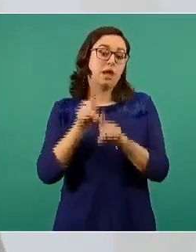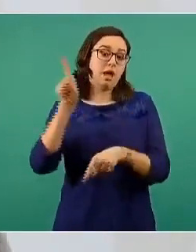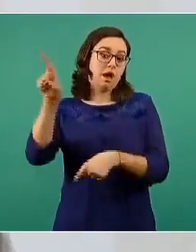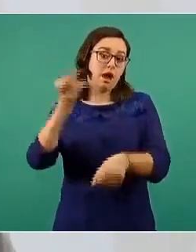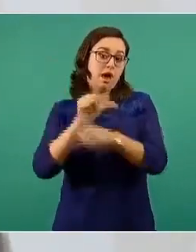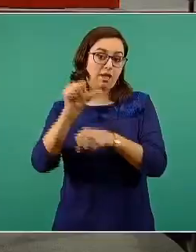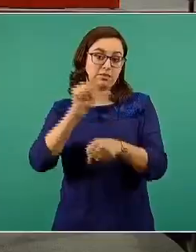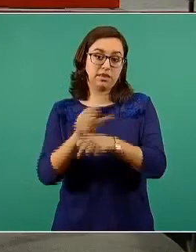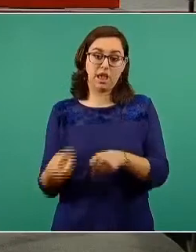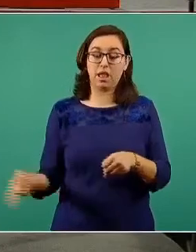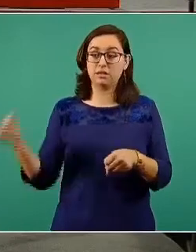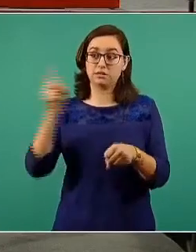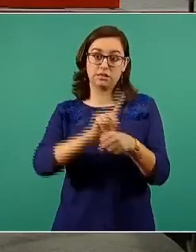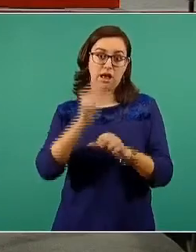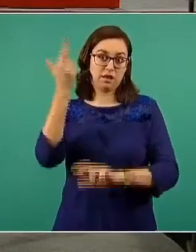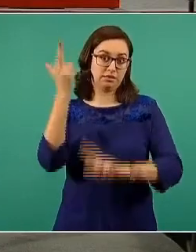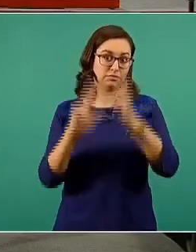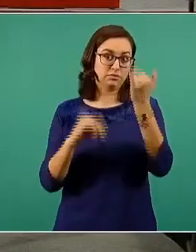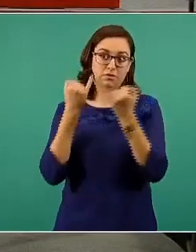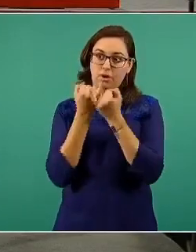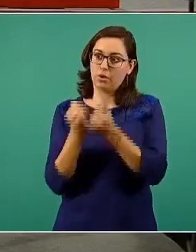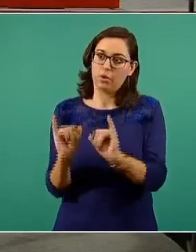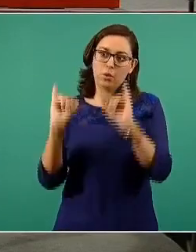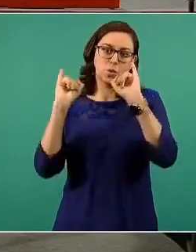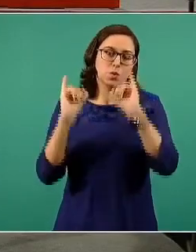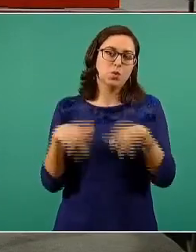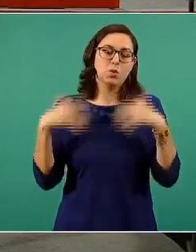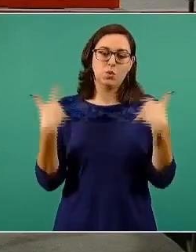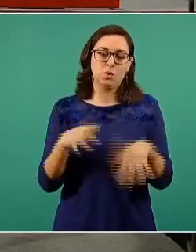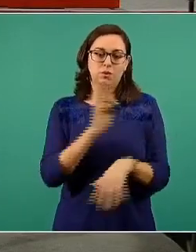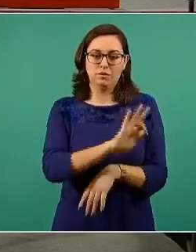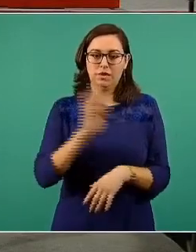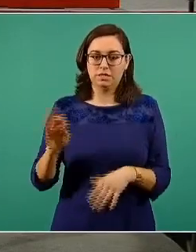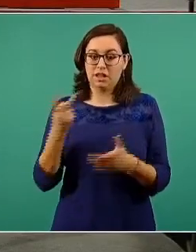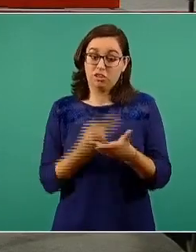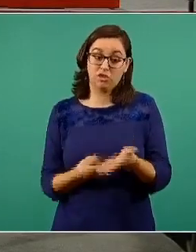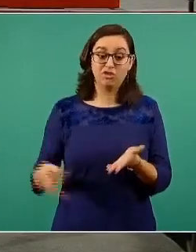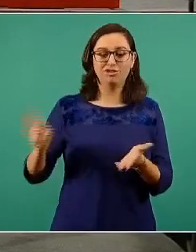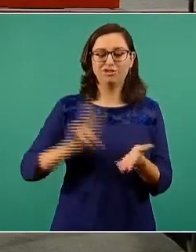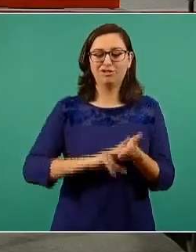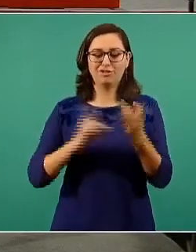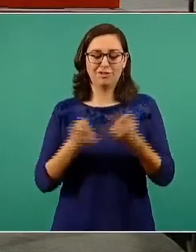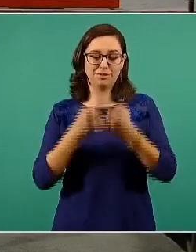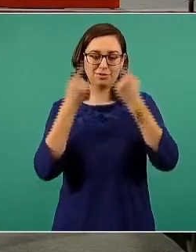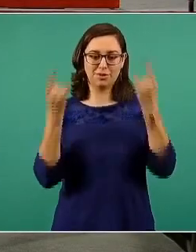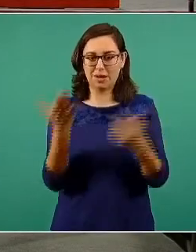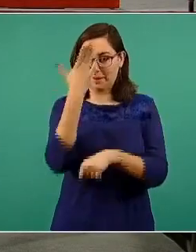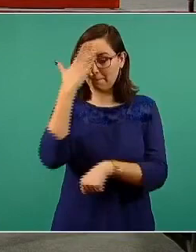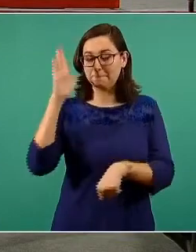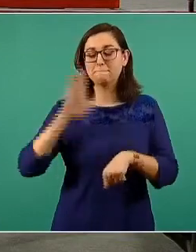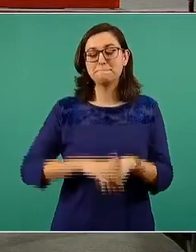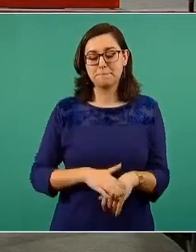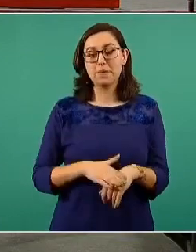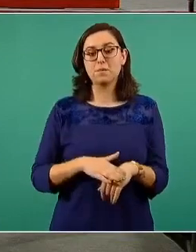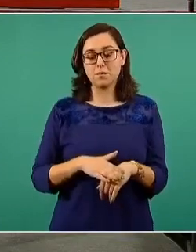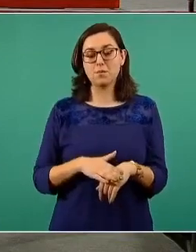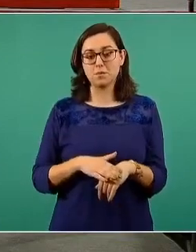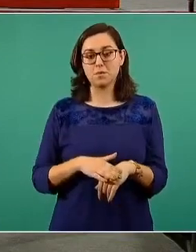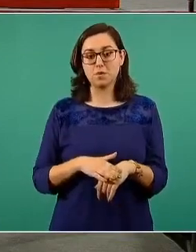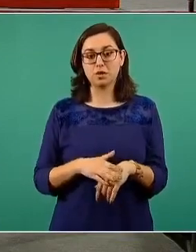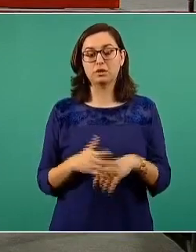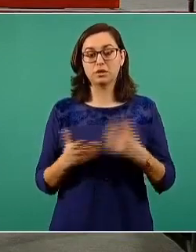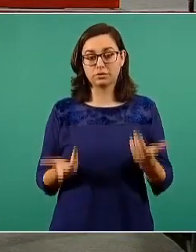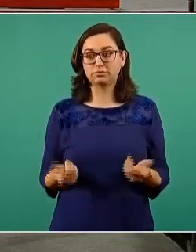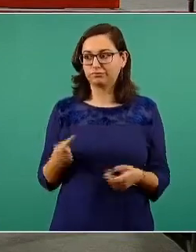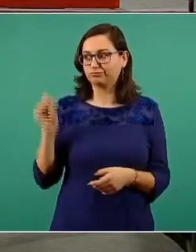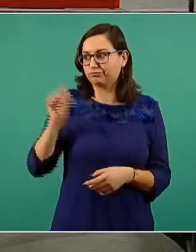Día de la Revolución de Mayo, así que es doble momento histórico en relación a lo que ha pasado en